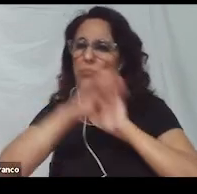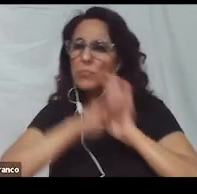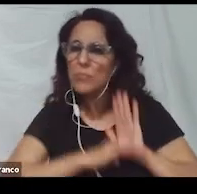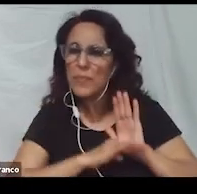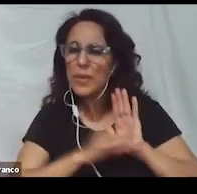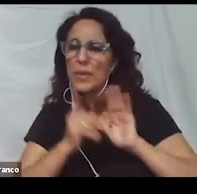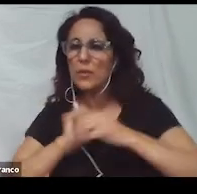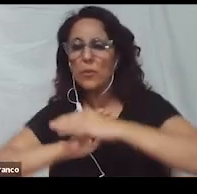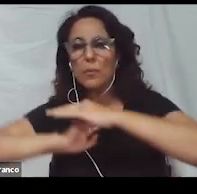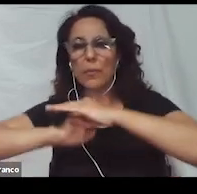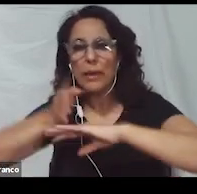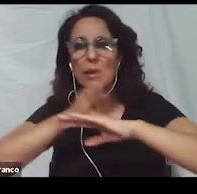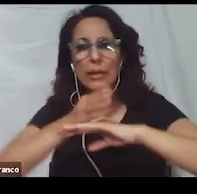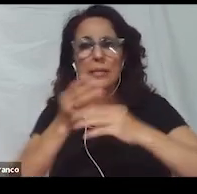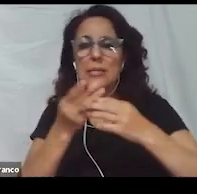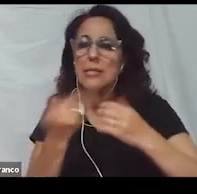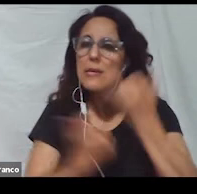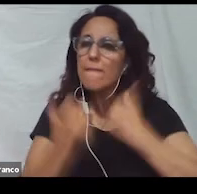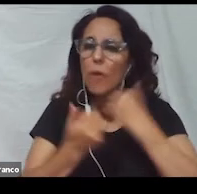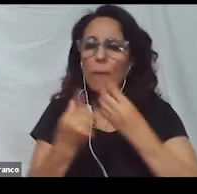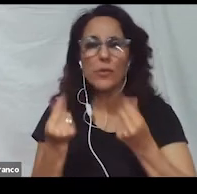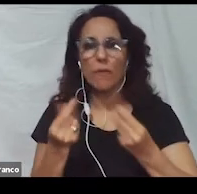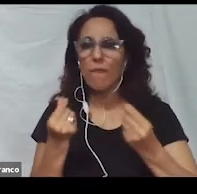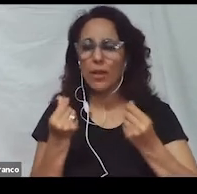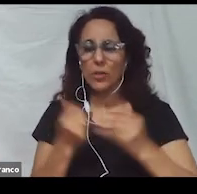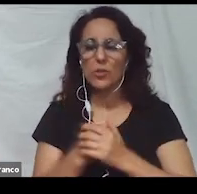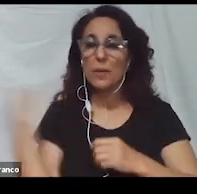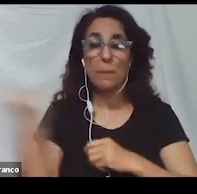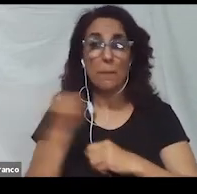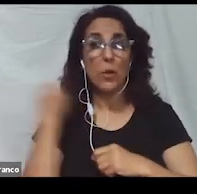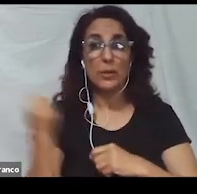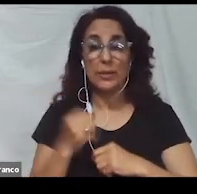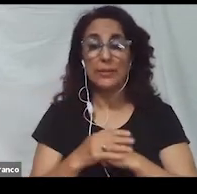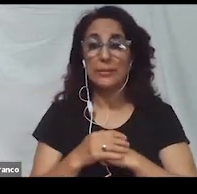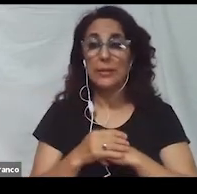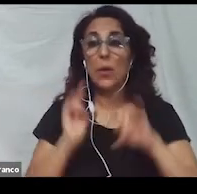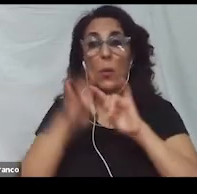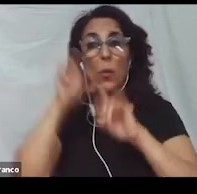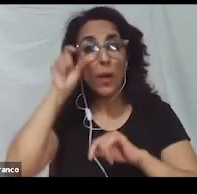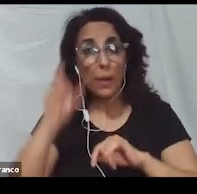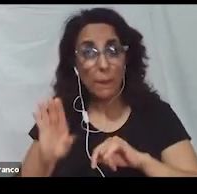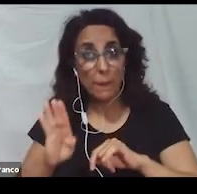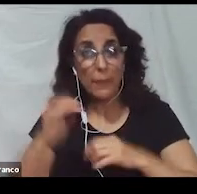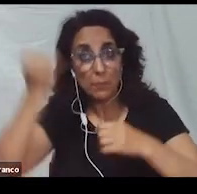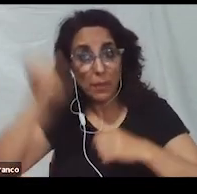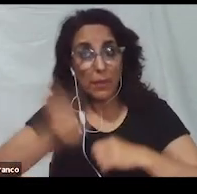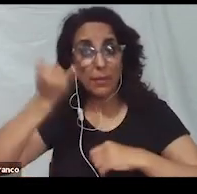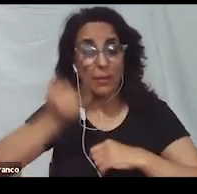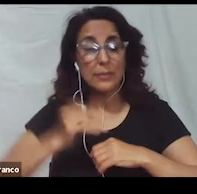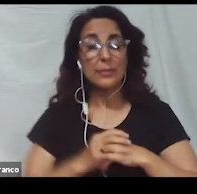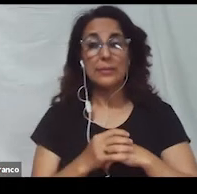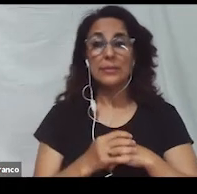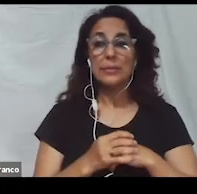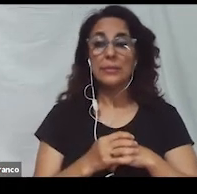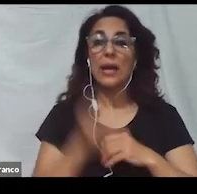estos casos. Entonces, esa documentación es muy interesante y muy valiosa. Nuevamente, los enlaces a estas herramientas están en la web de recursos.